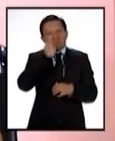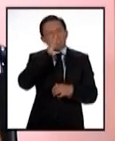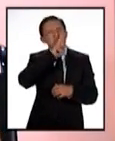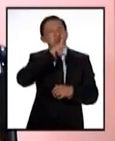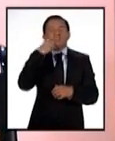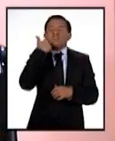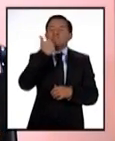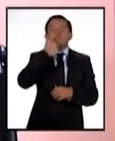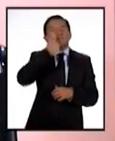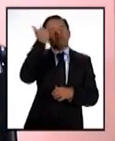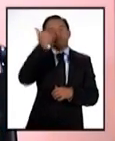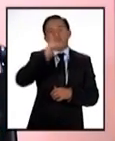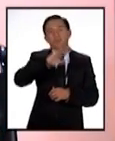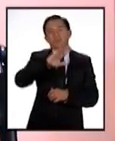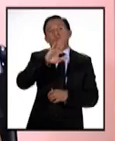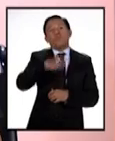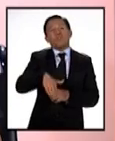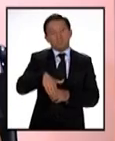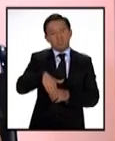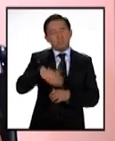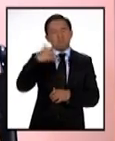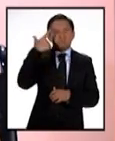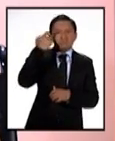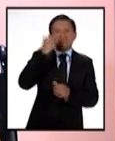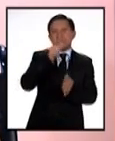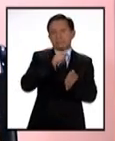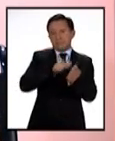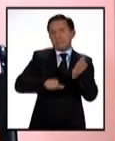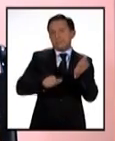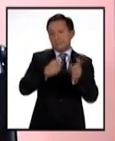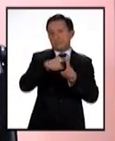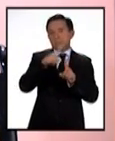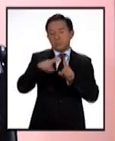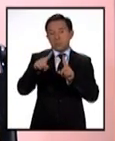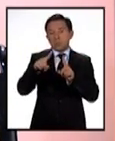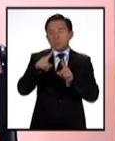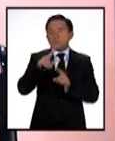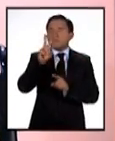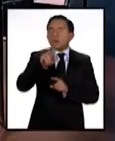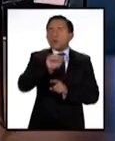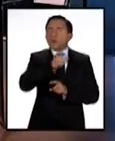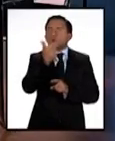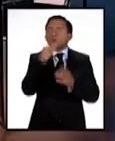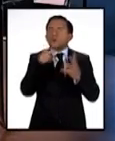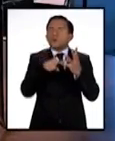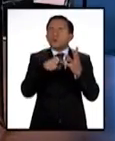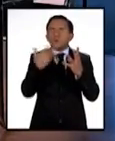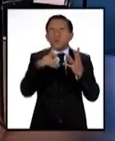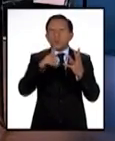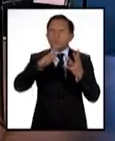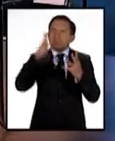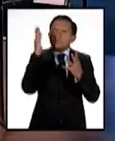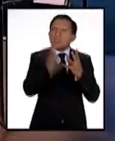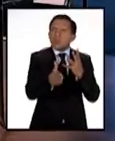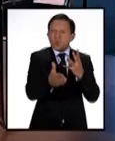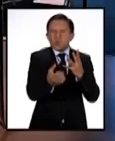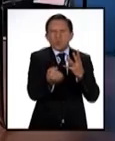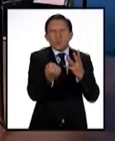incluso. Y sobre todo, lo que no debemos olvidar es el impacto colectivo.